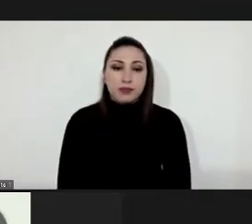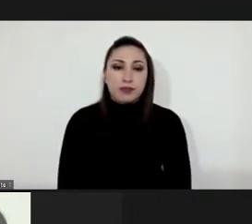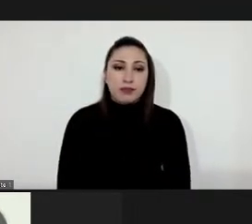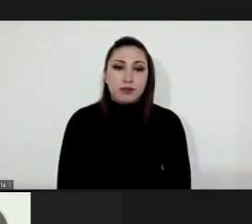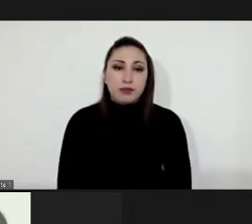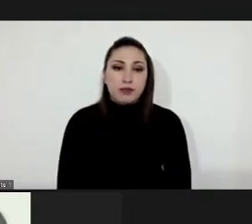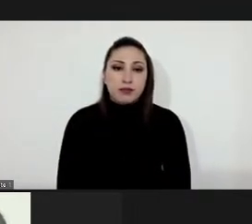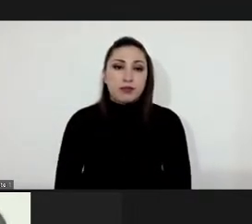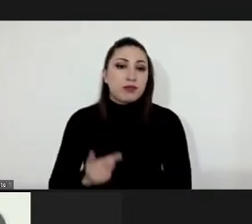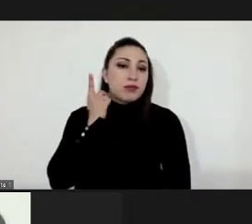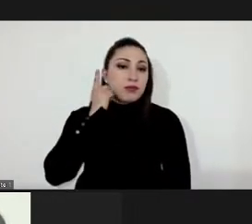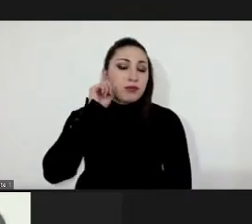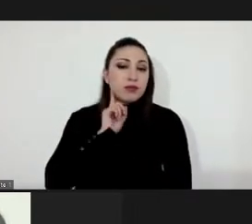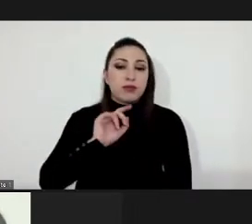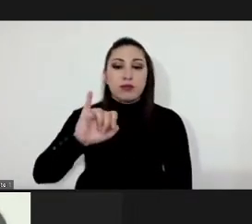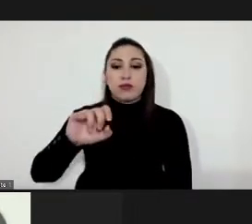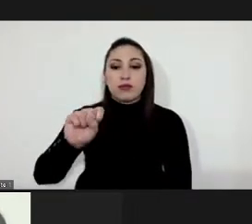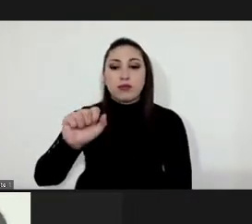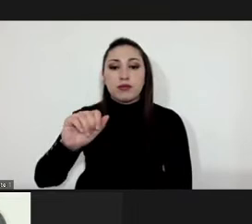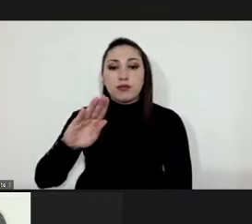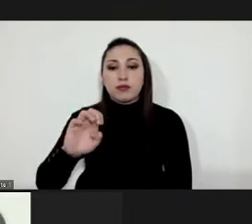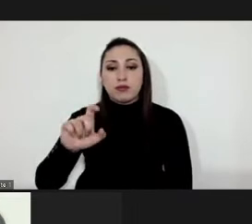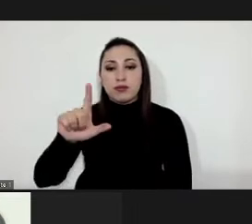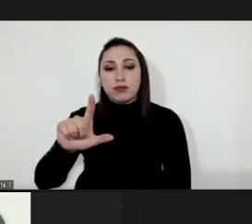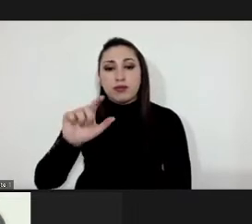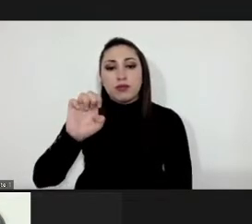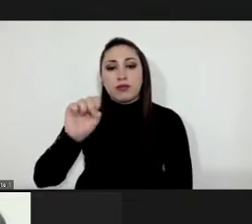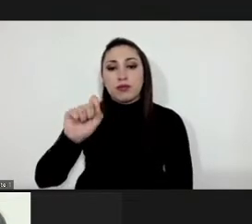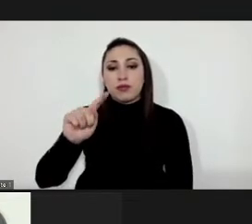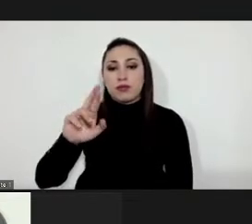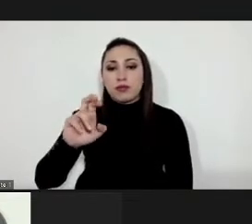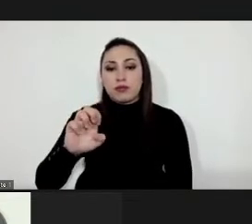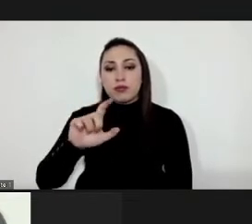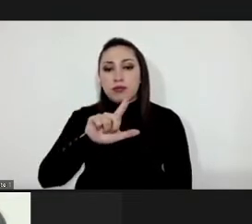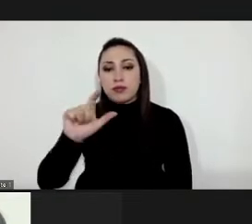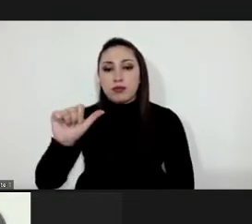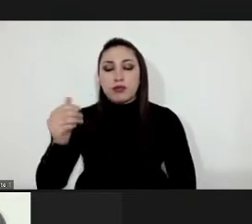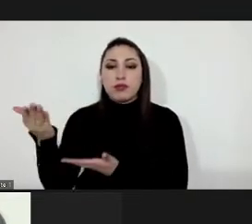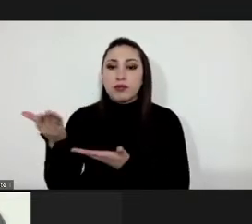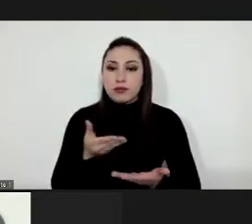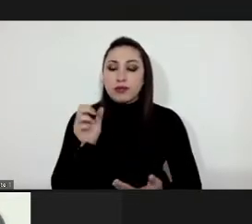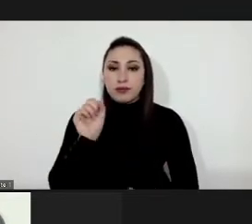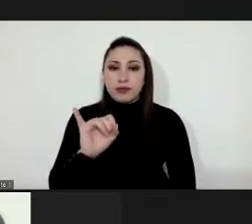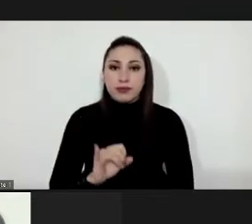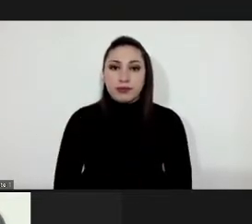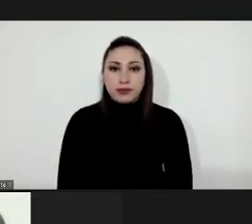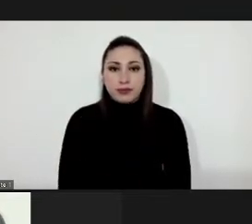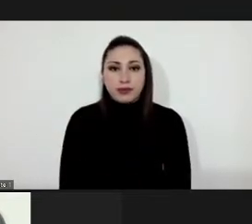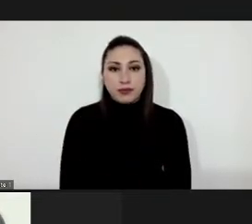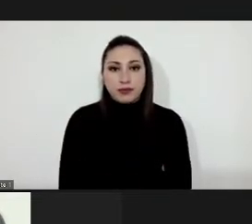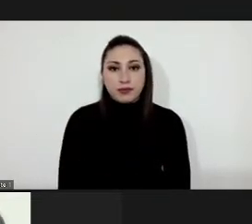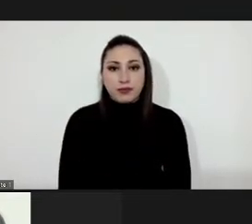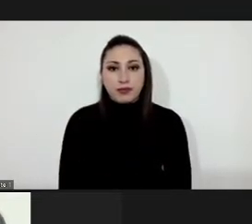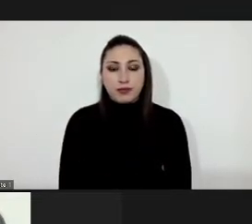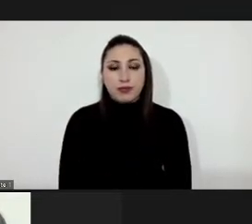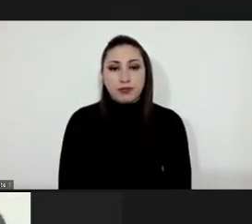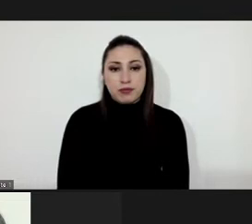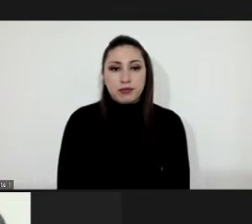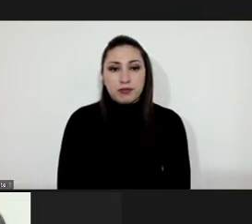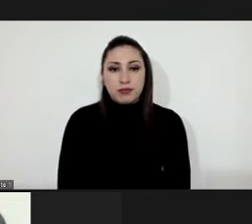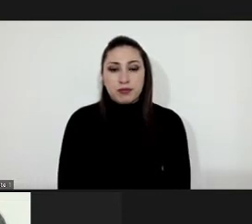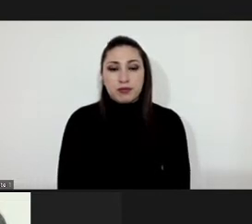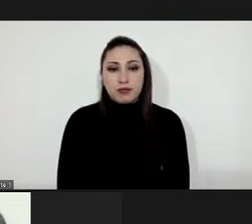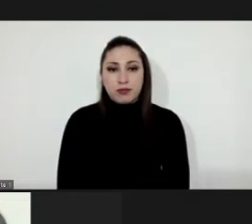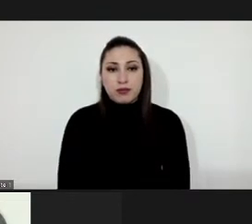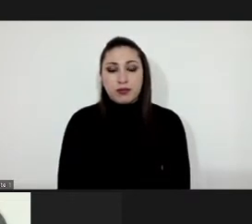Estela Estrella Isabel Guadarrama Sánchez. Isabel Guadarrama, presente. Gracias. Se informa a